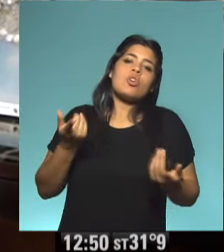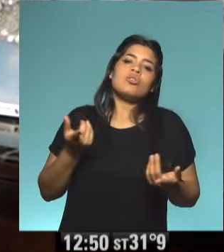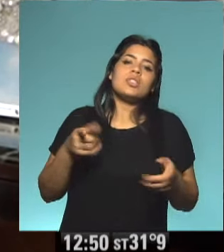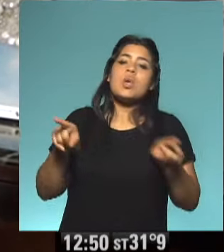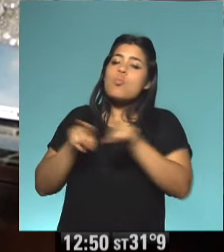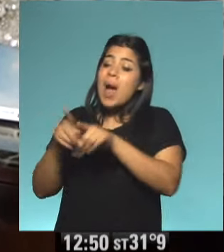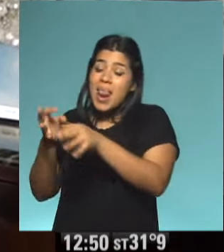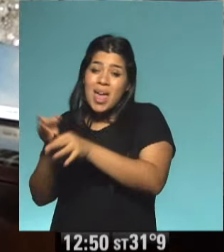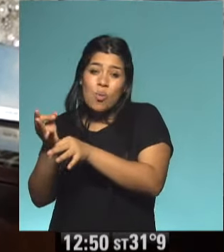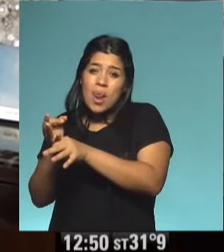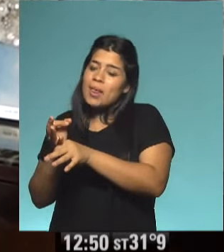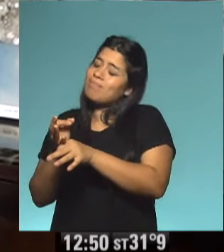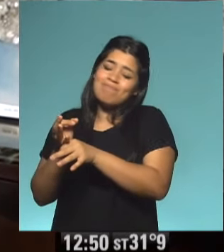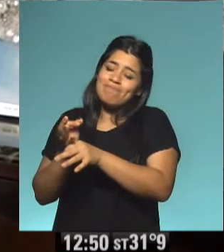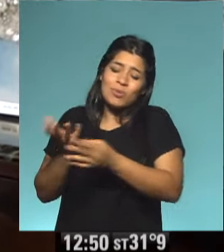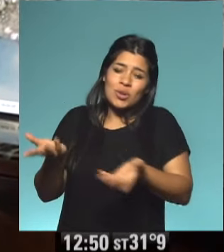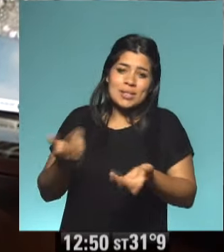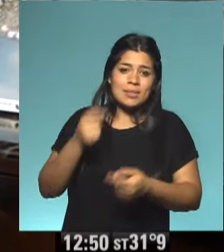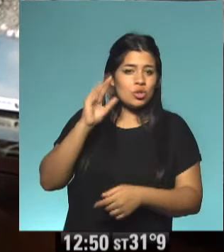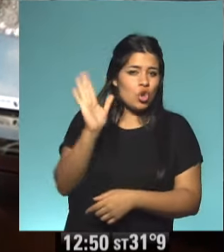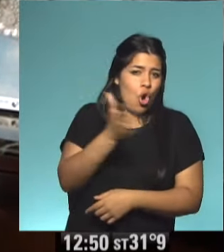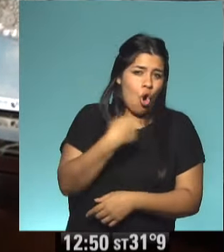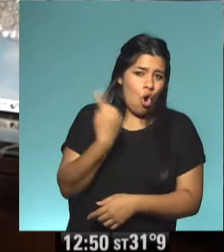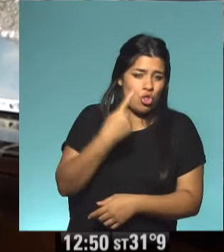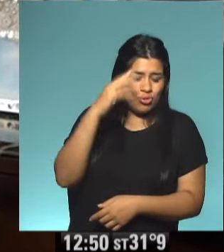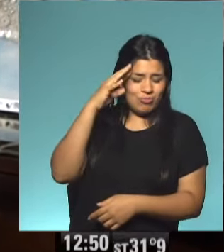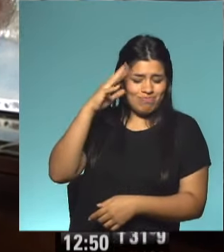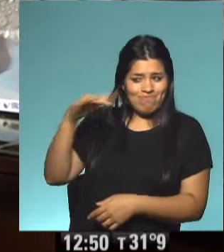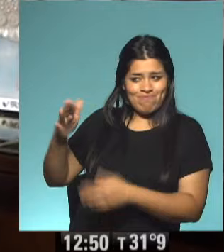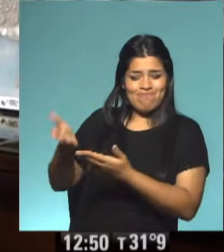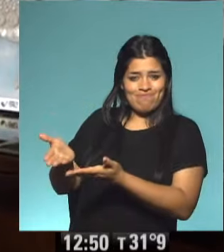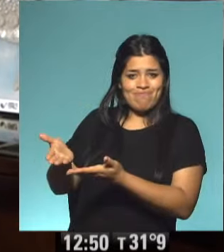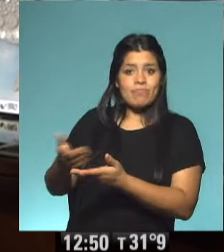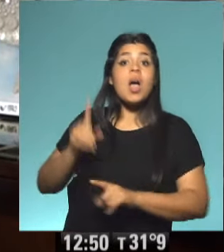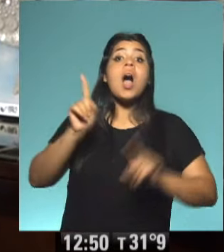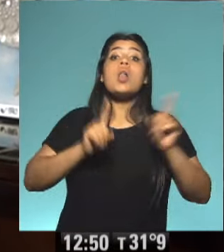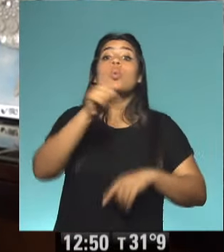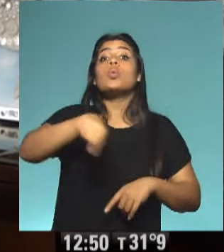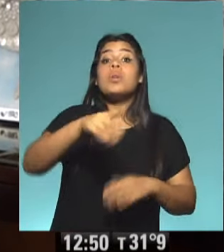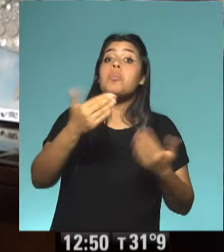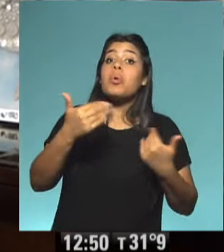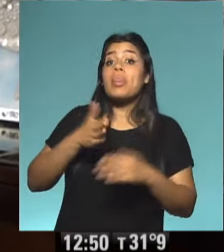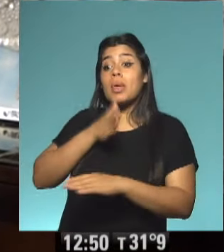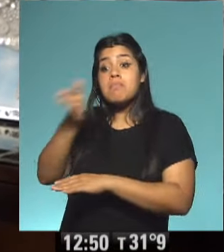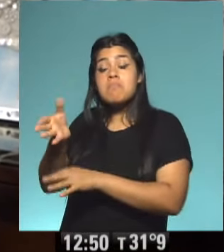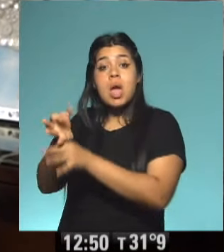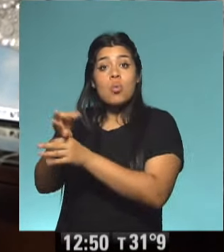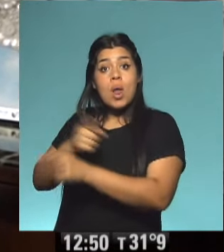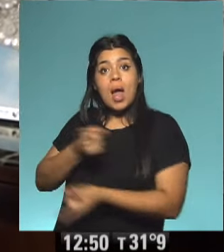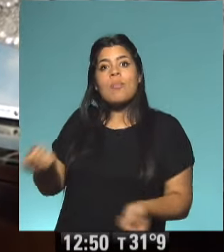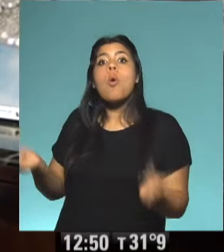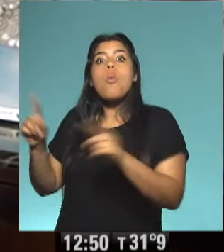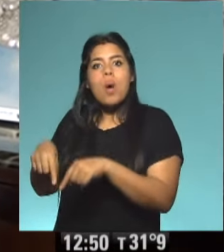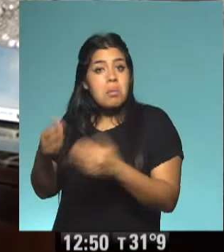aprende en la escuela. Todos extrañamos a la escuela. Algunos de ustedes pudieron volver en distintas provincias y vamos a trabajar para que el